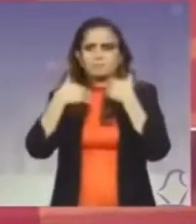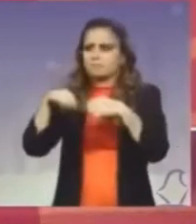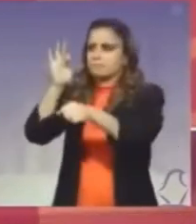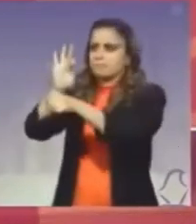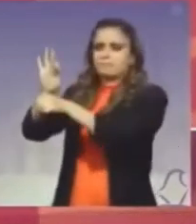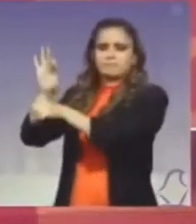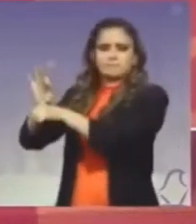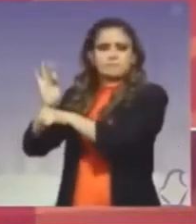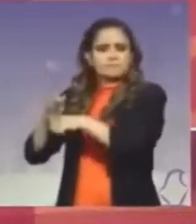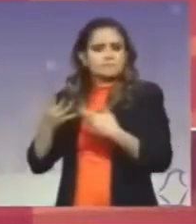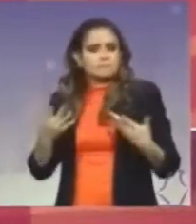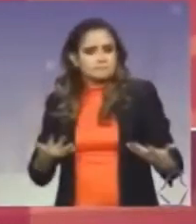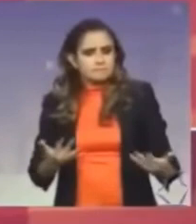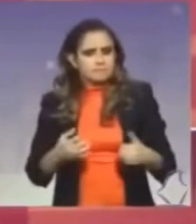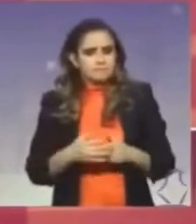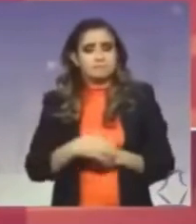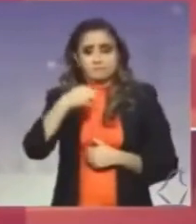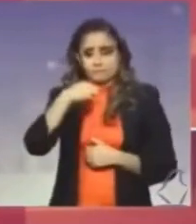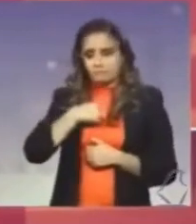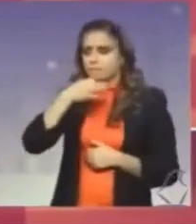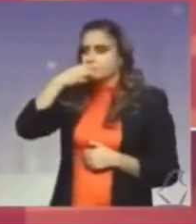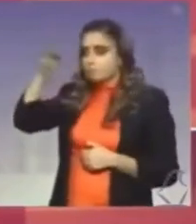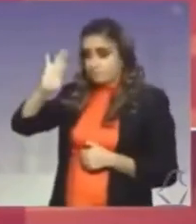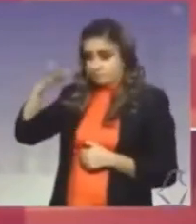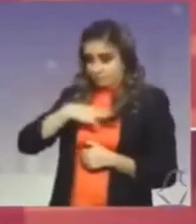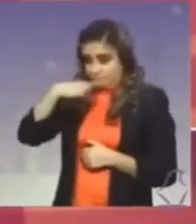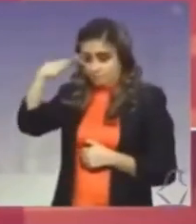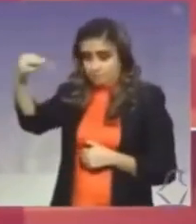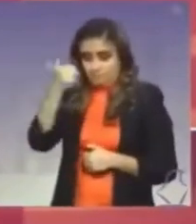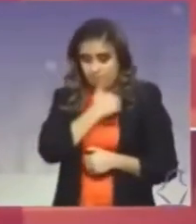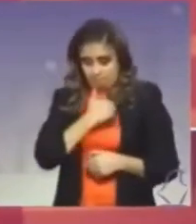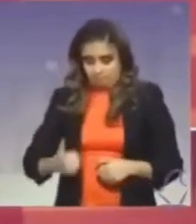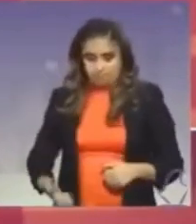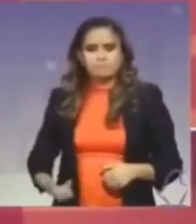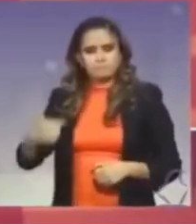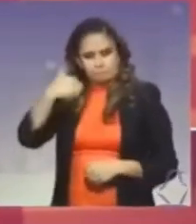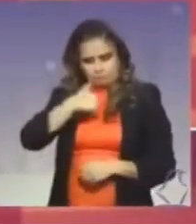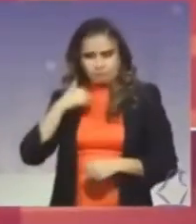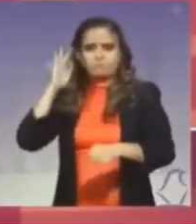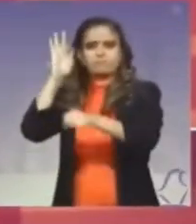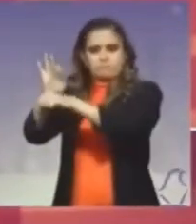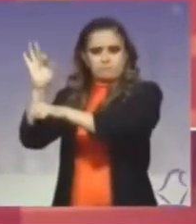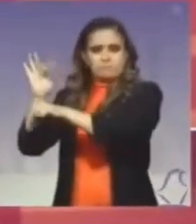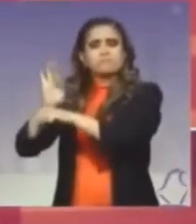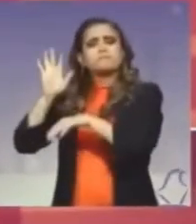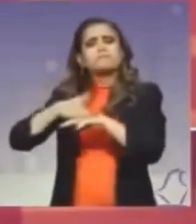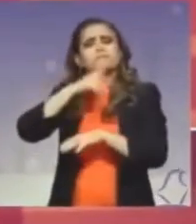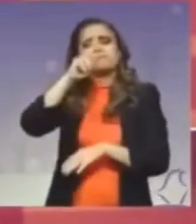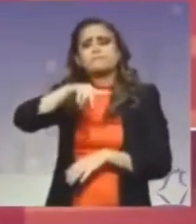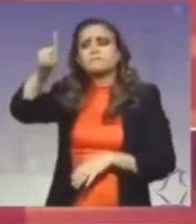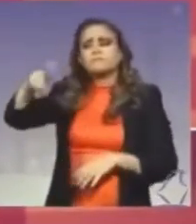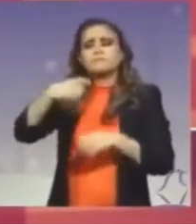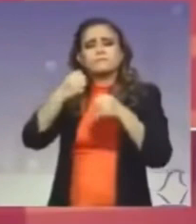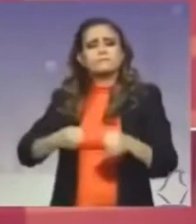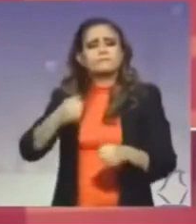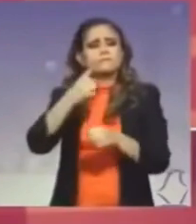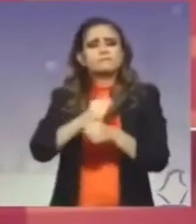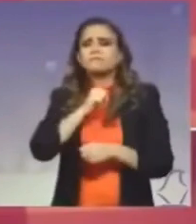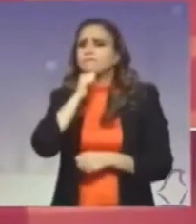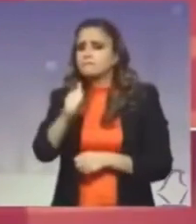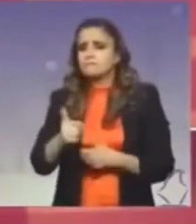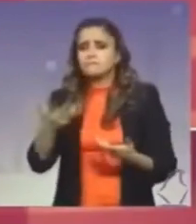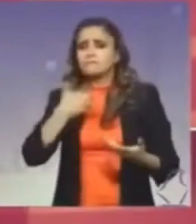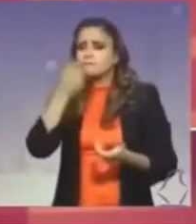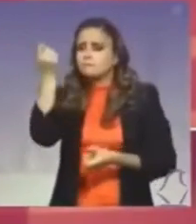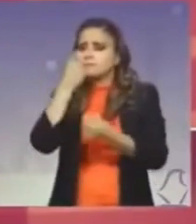ellas. Yo les he dicho que llegando alcalde, yo las voy a proteger, porque hay mucha inseguridad. Hay madres